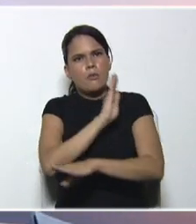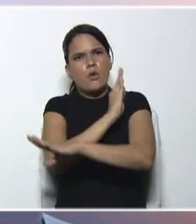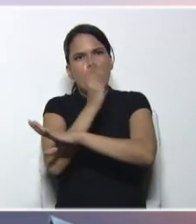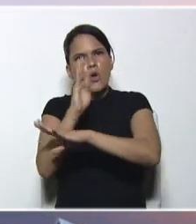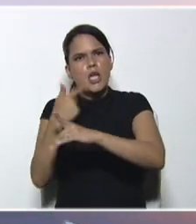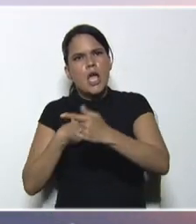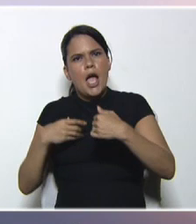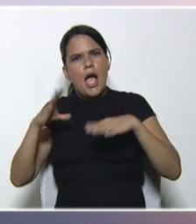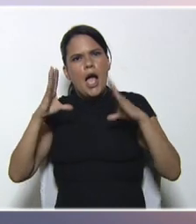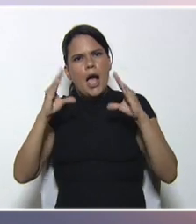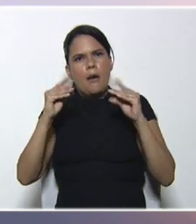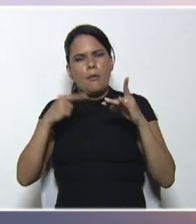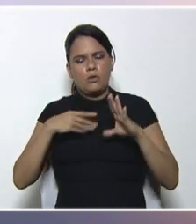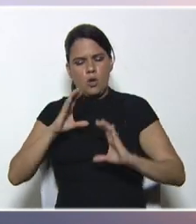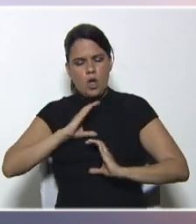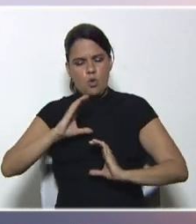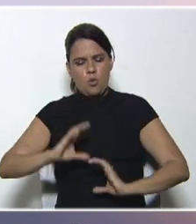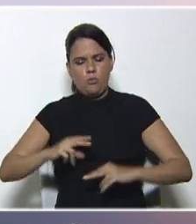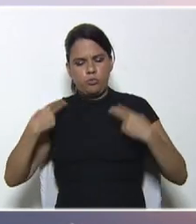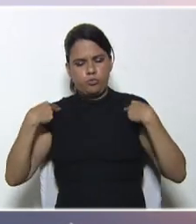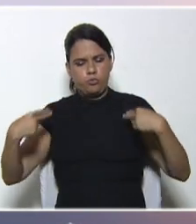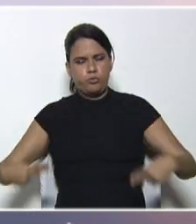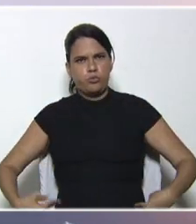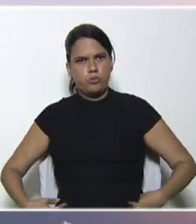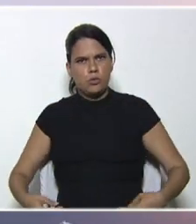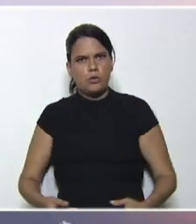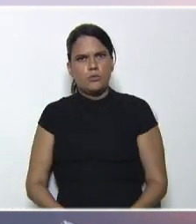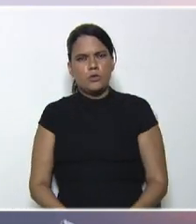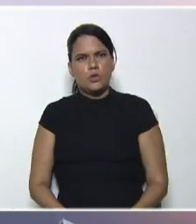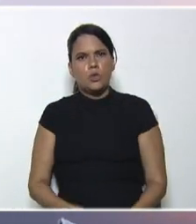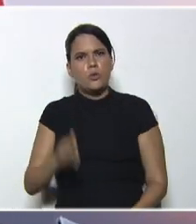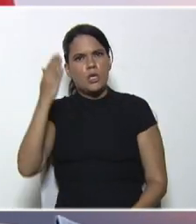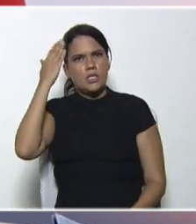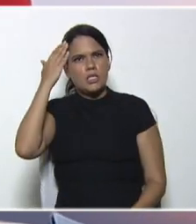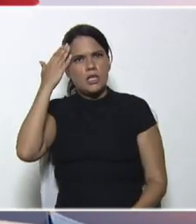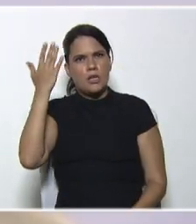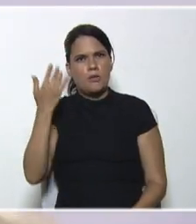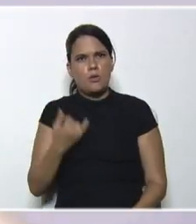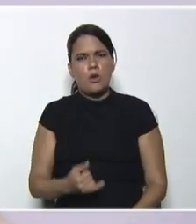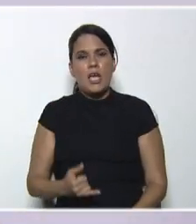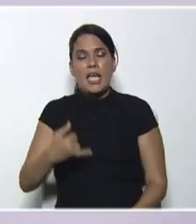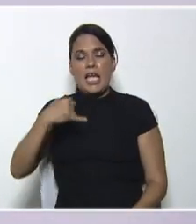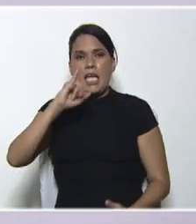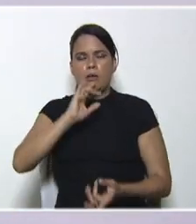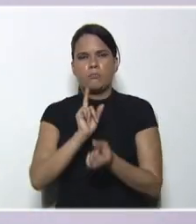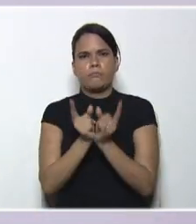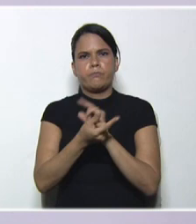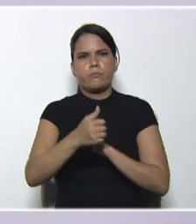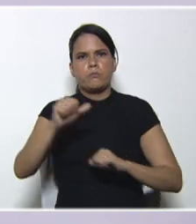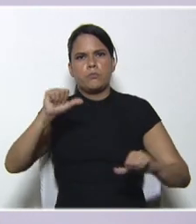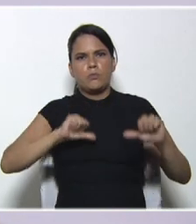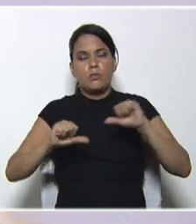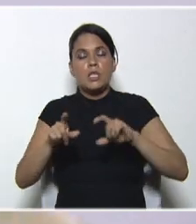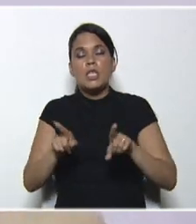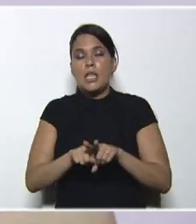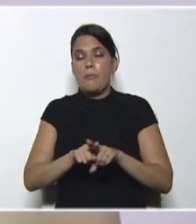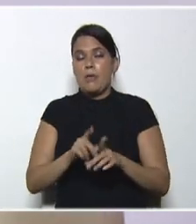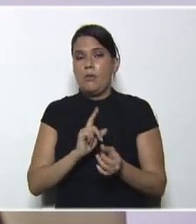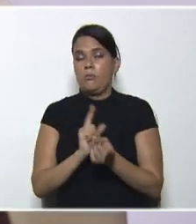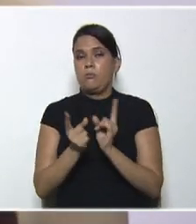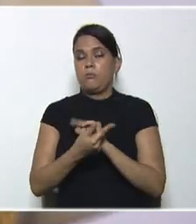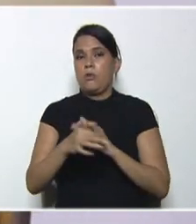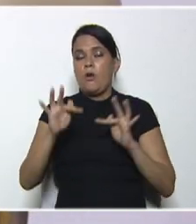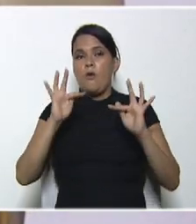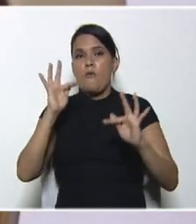hablaba sobre el cuerpo humano, ¿ok?, sobre el cerebro, que hay reacciones químicas, también hay reacciones físicas.